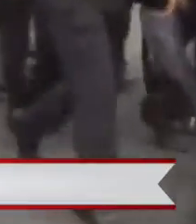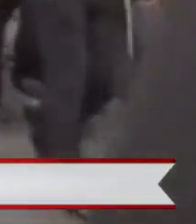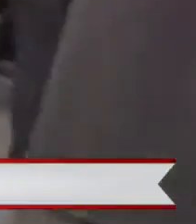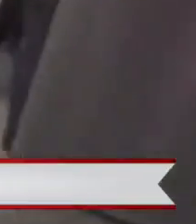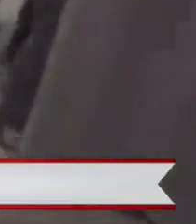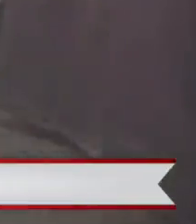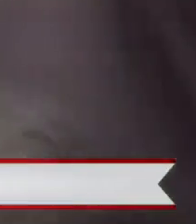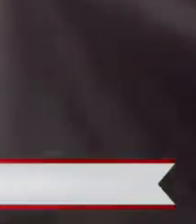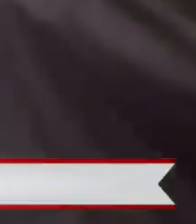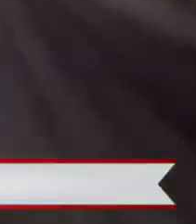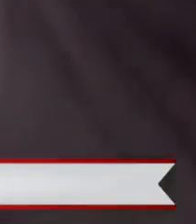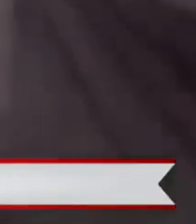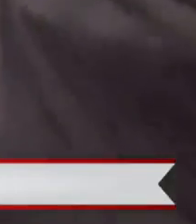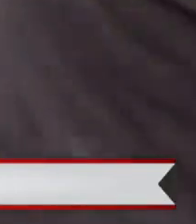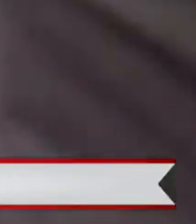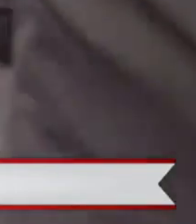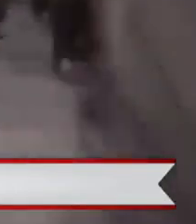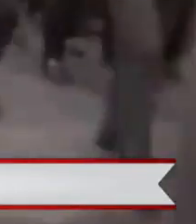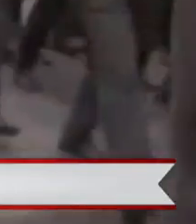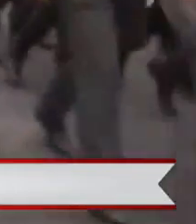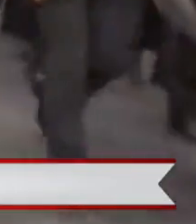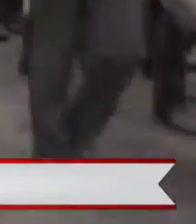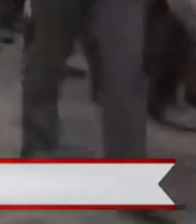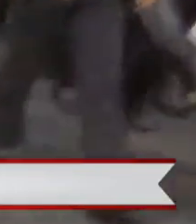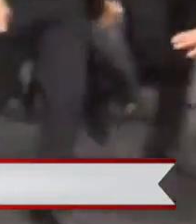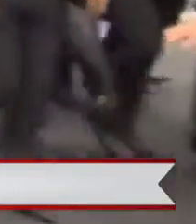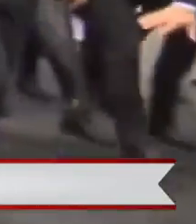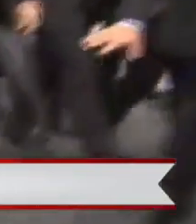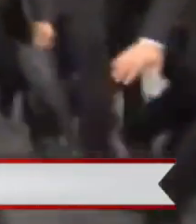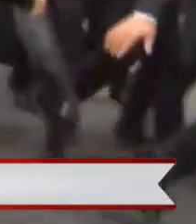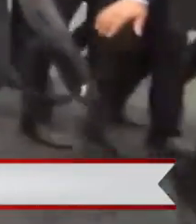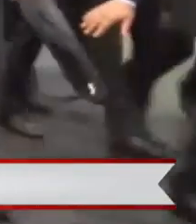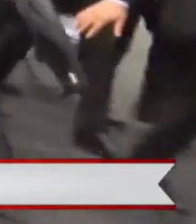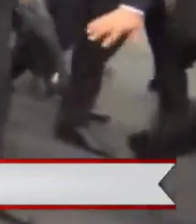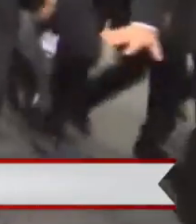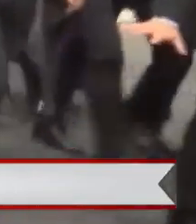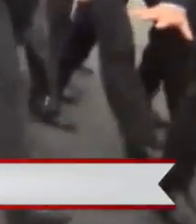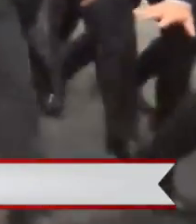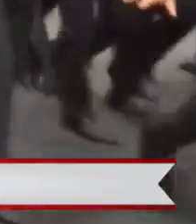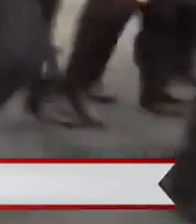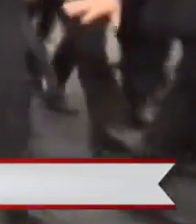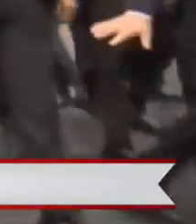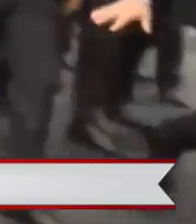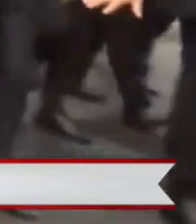por su esposa y por su menor hijo. A propósito, personal de